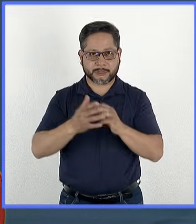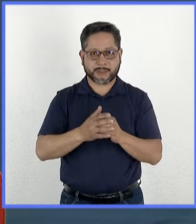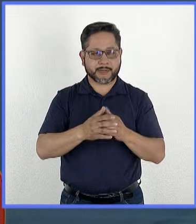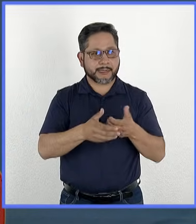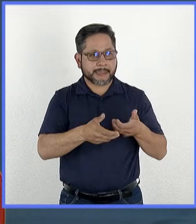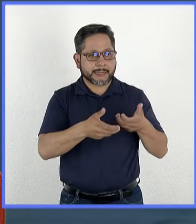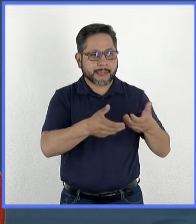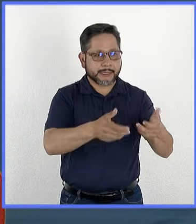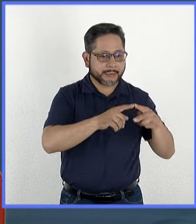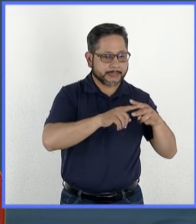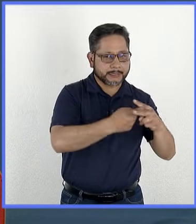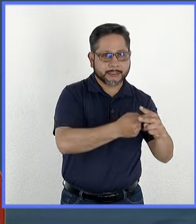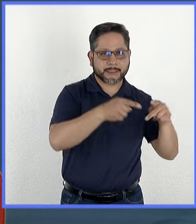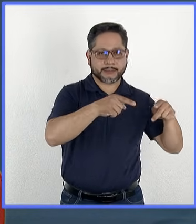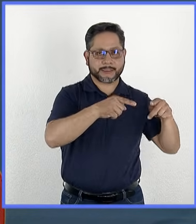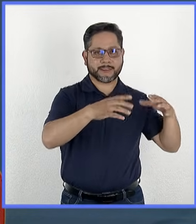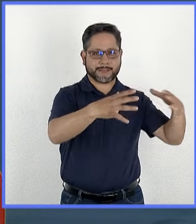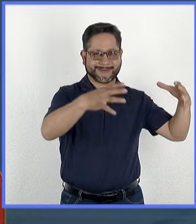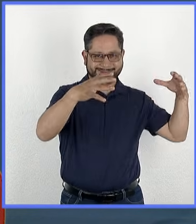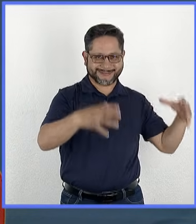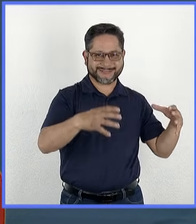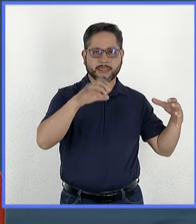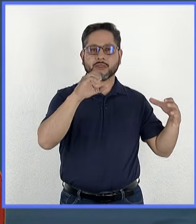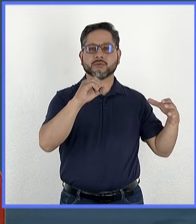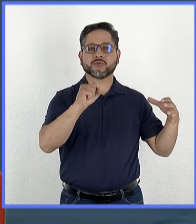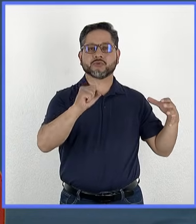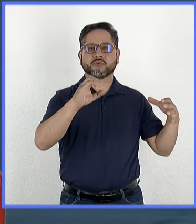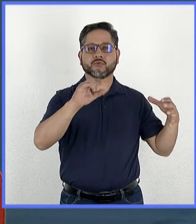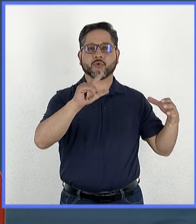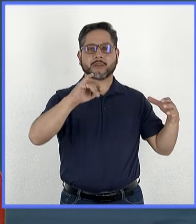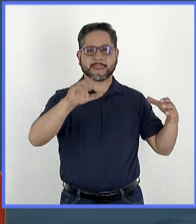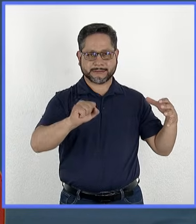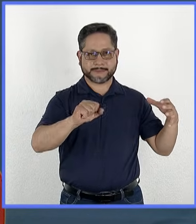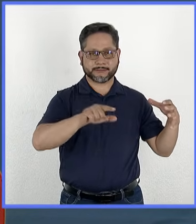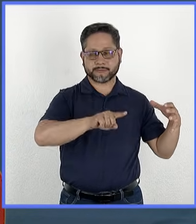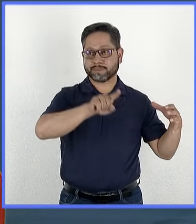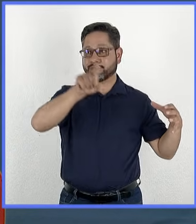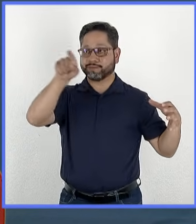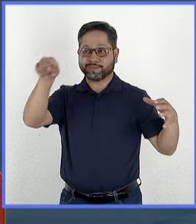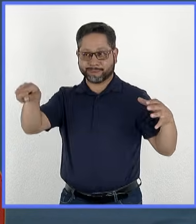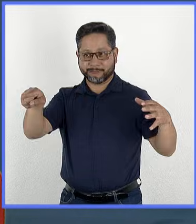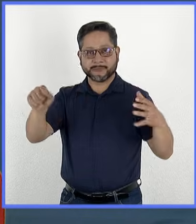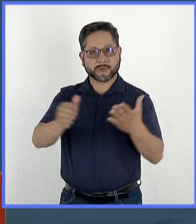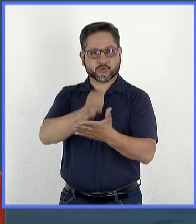y el final, el inicio en la Presa Solís, el final en la ciudad de León, Guanajuato.